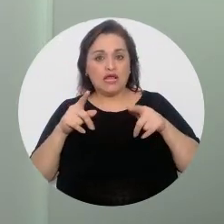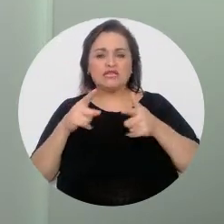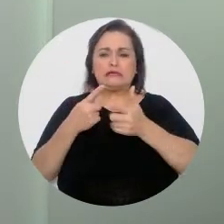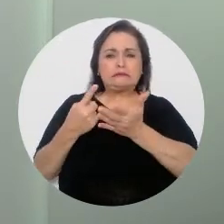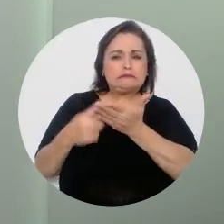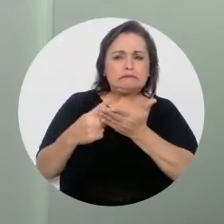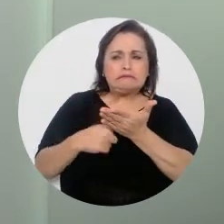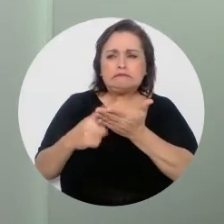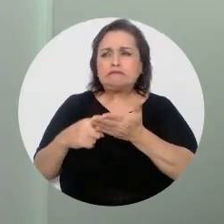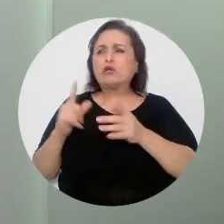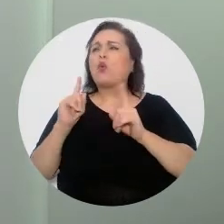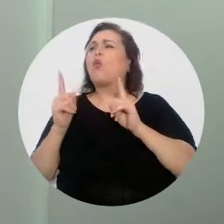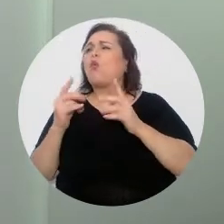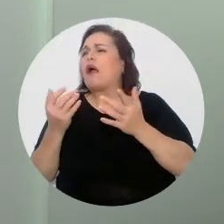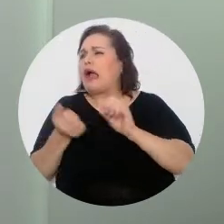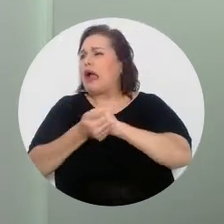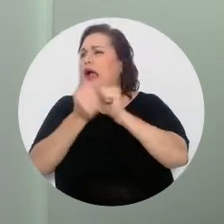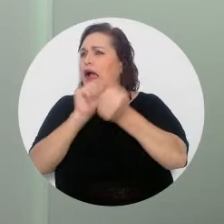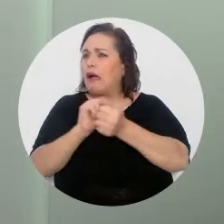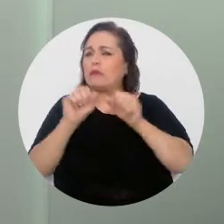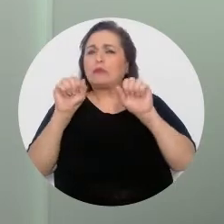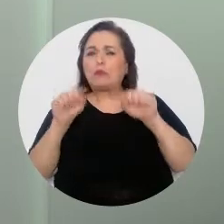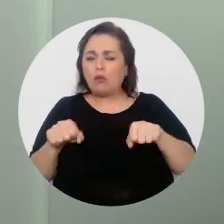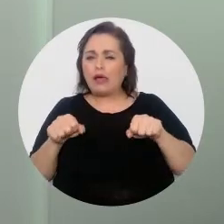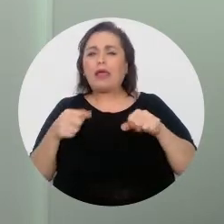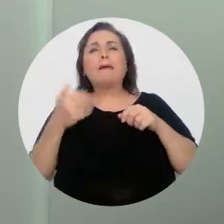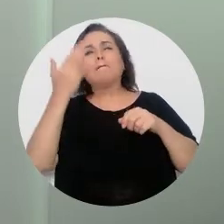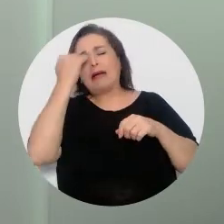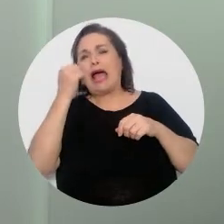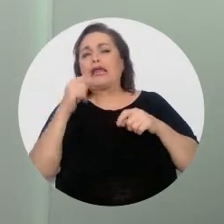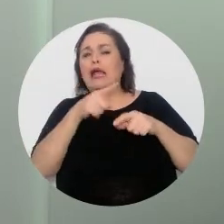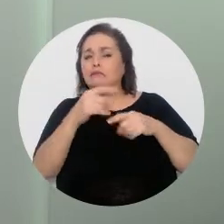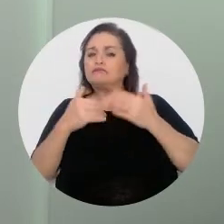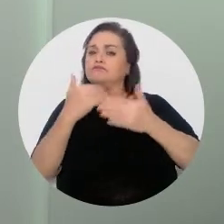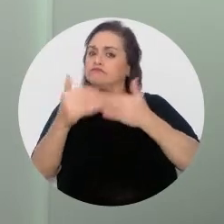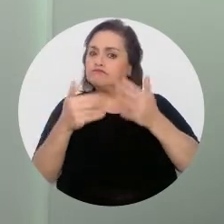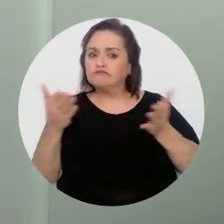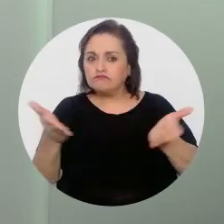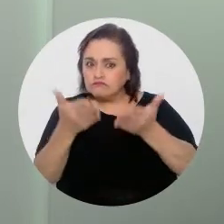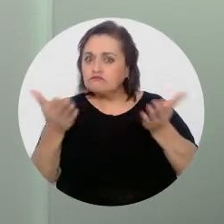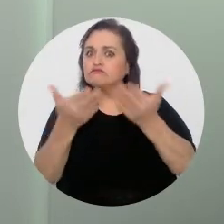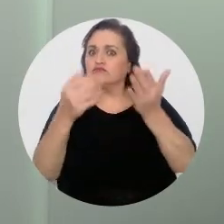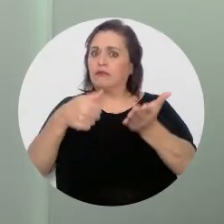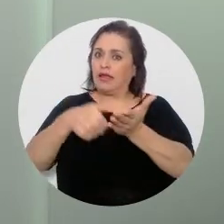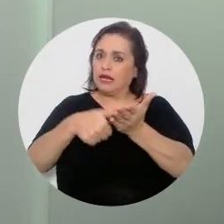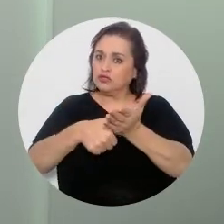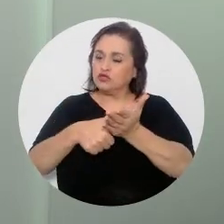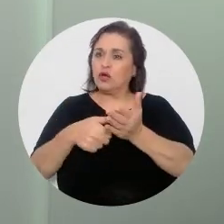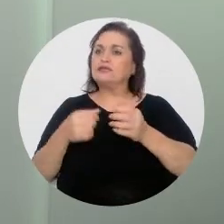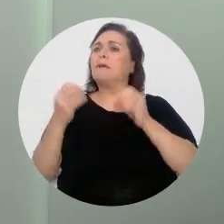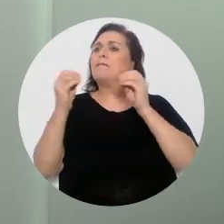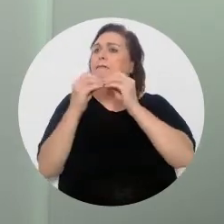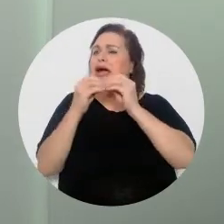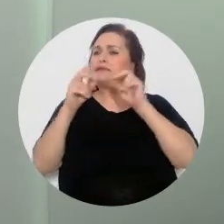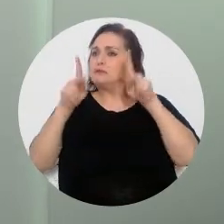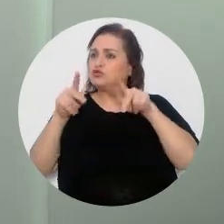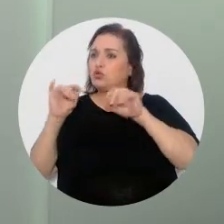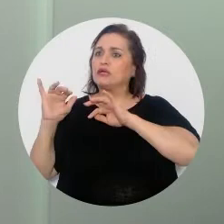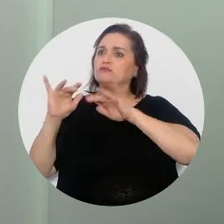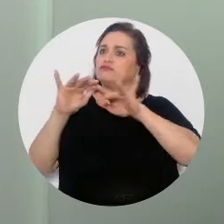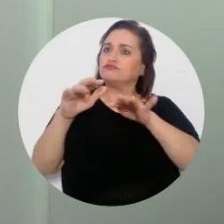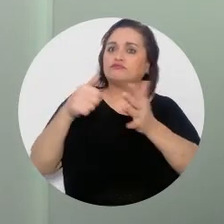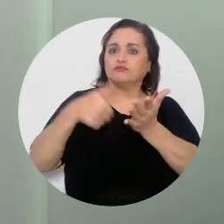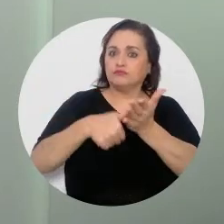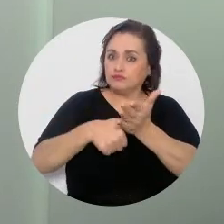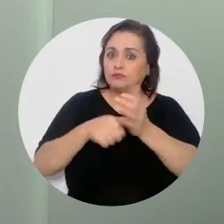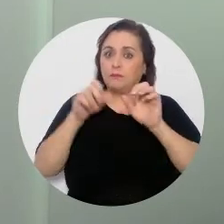se empezaron a debatir qué cambios se podrían realizar para poder revitalizar esas elecciones, es decir, para que más personas